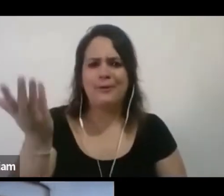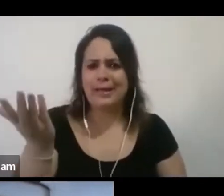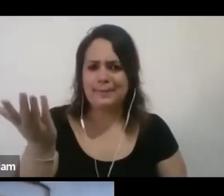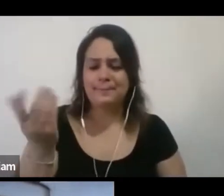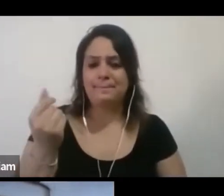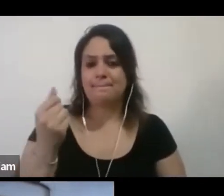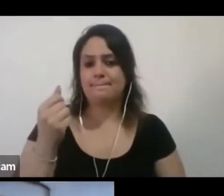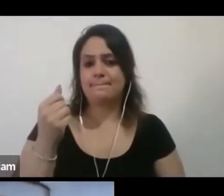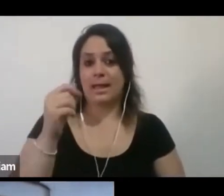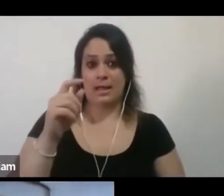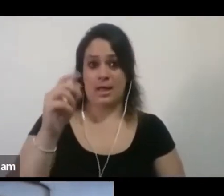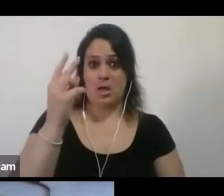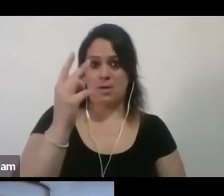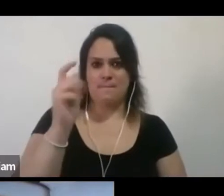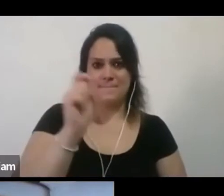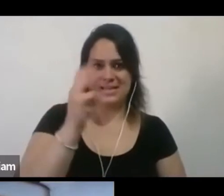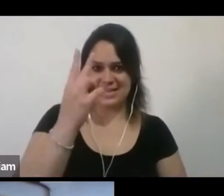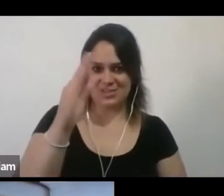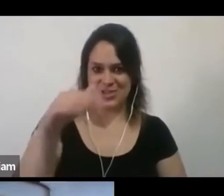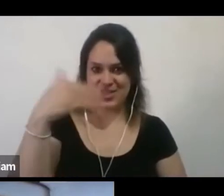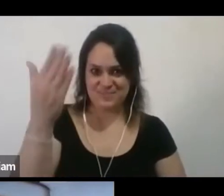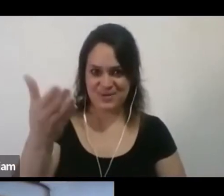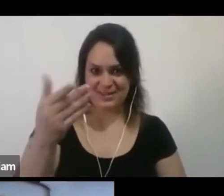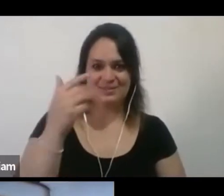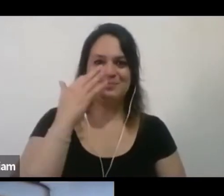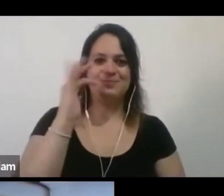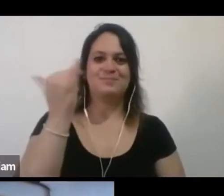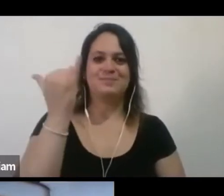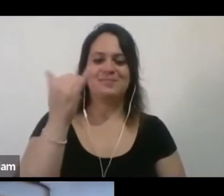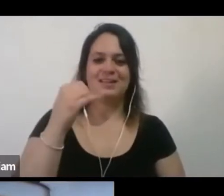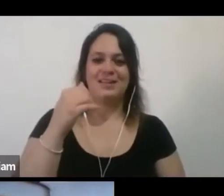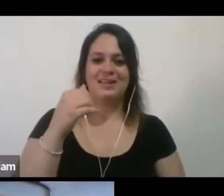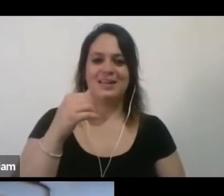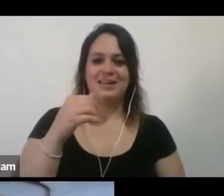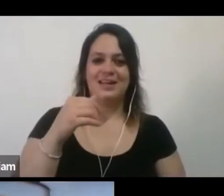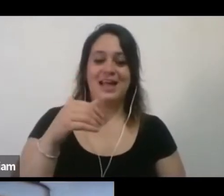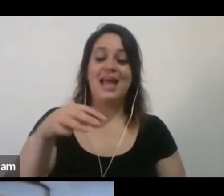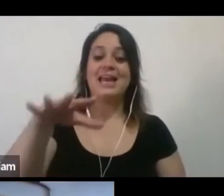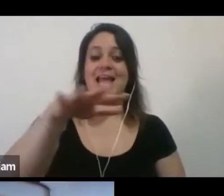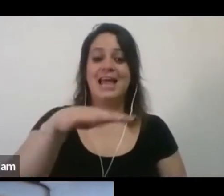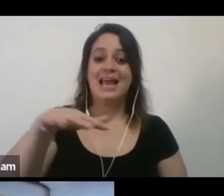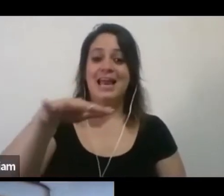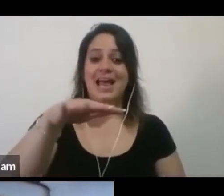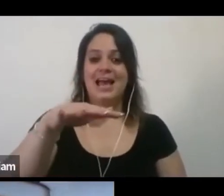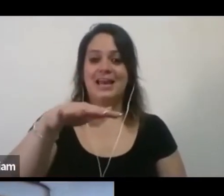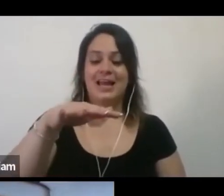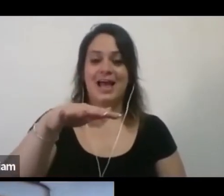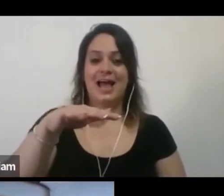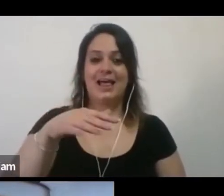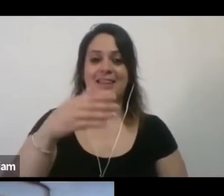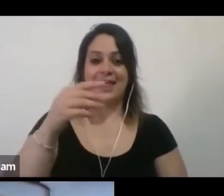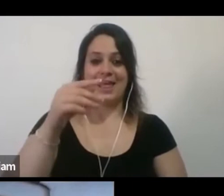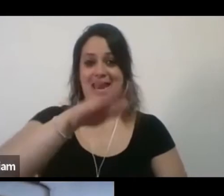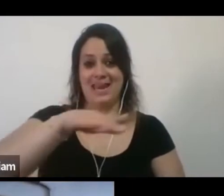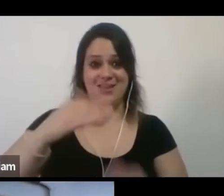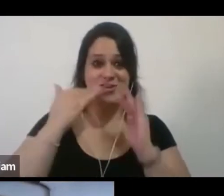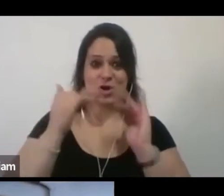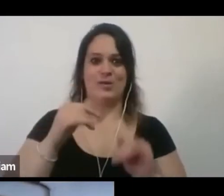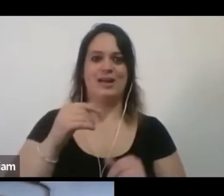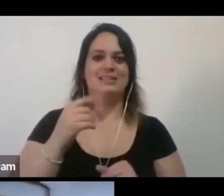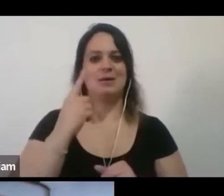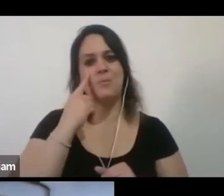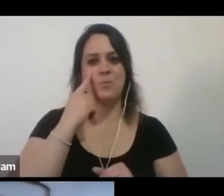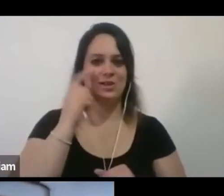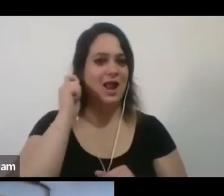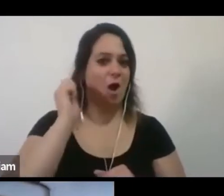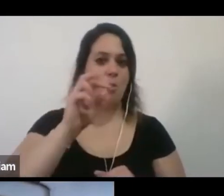los 2 meses recuerdo que tuve la posibilidad de ingresar al área de niñez y adolescencia de la Municipalidad de Guaymallén. Ahí, bueno,